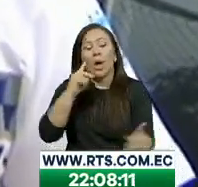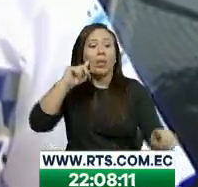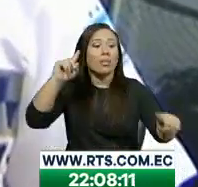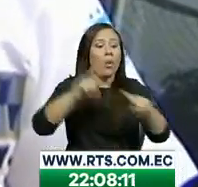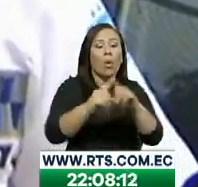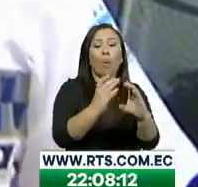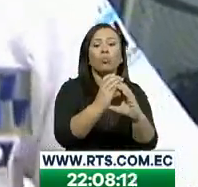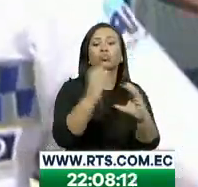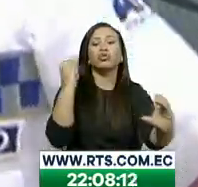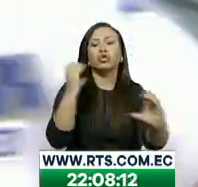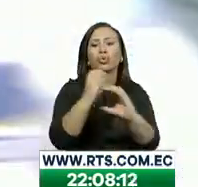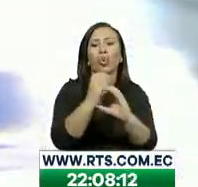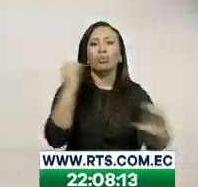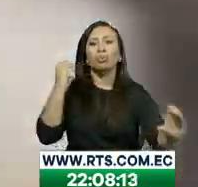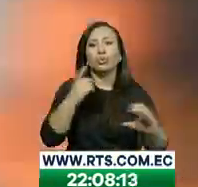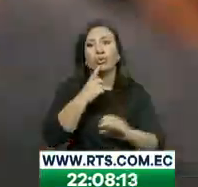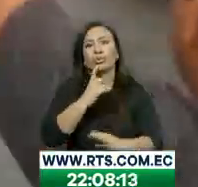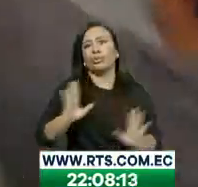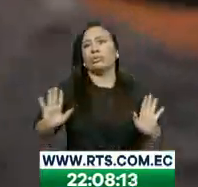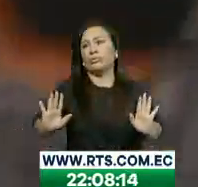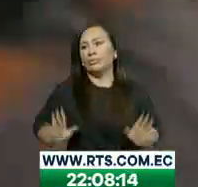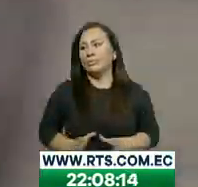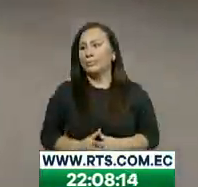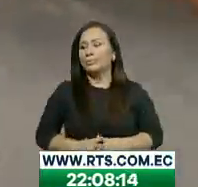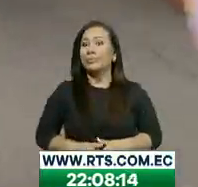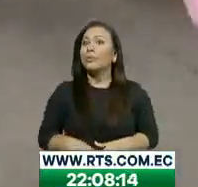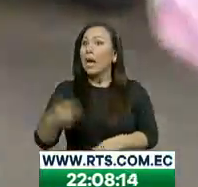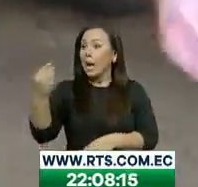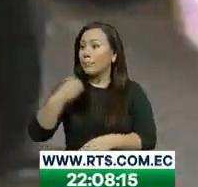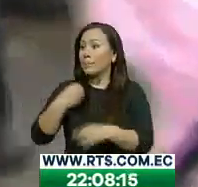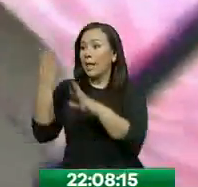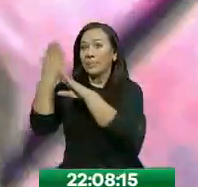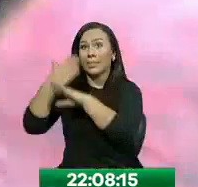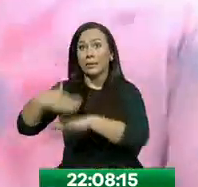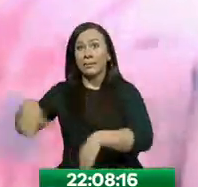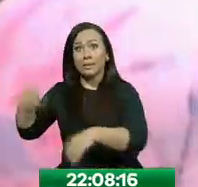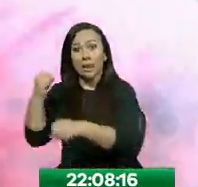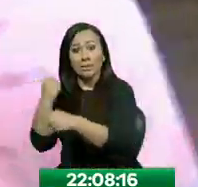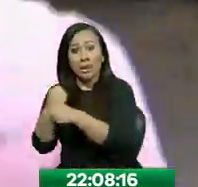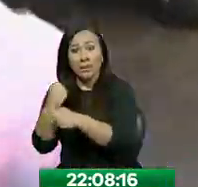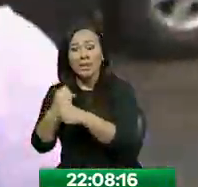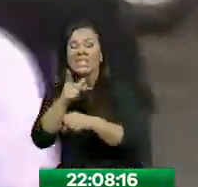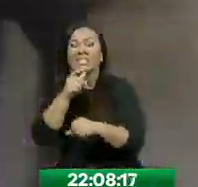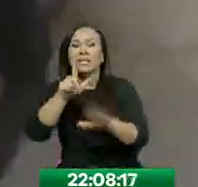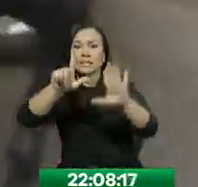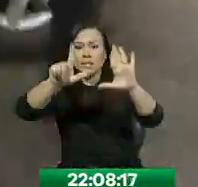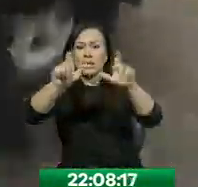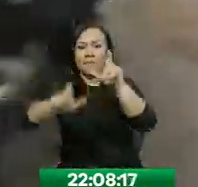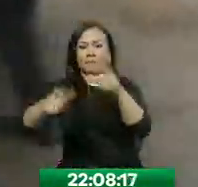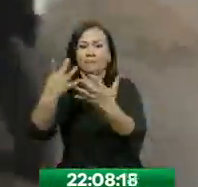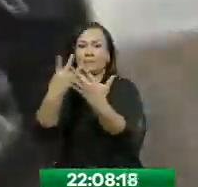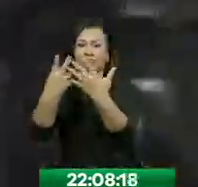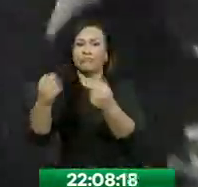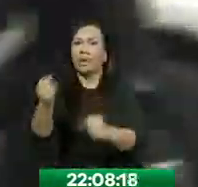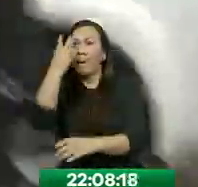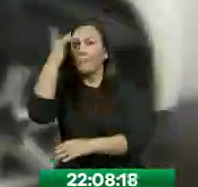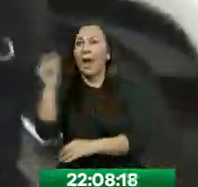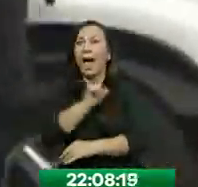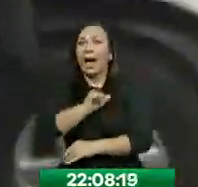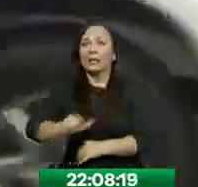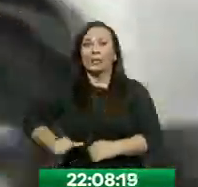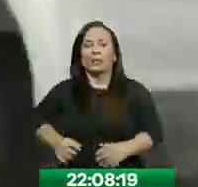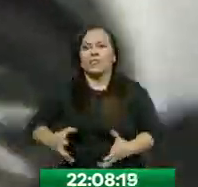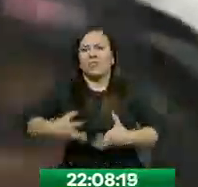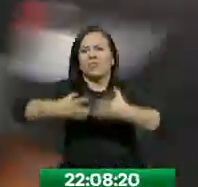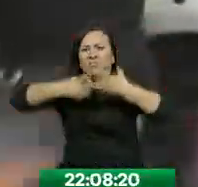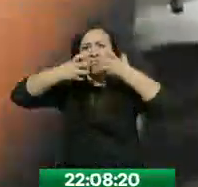y esa seguridad a través de estas unidades. Al final de la jornada se conoció que hubo 7 personas detenidas por su actitud agresiva en contra